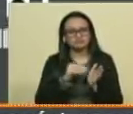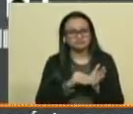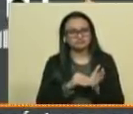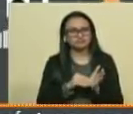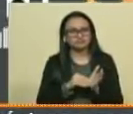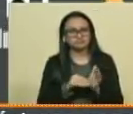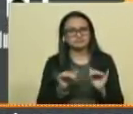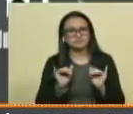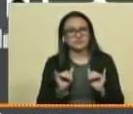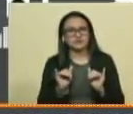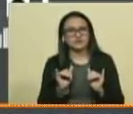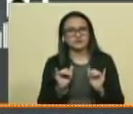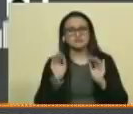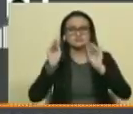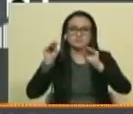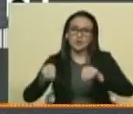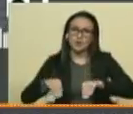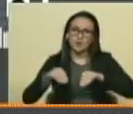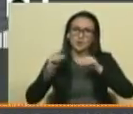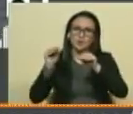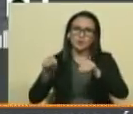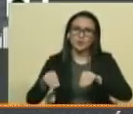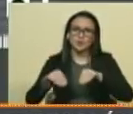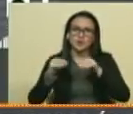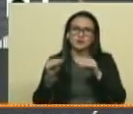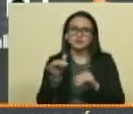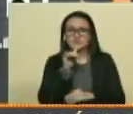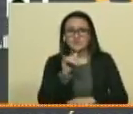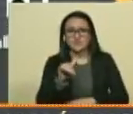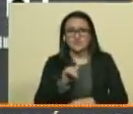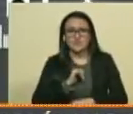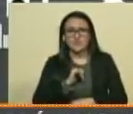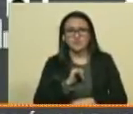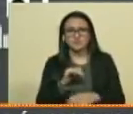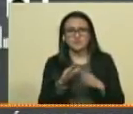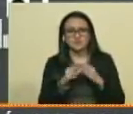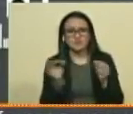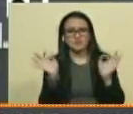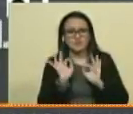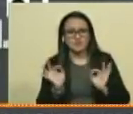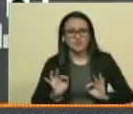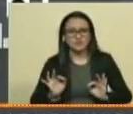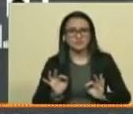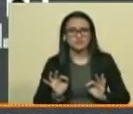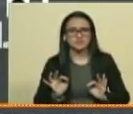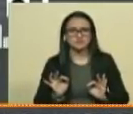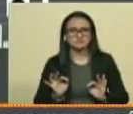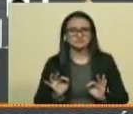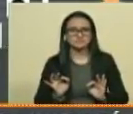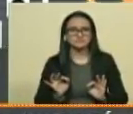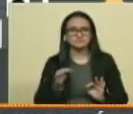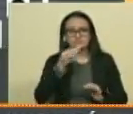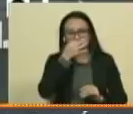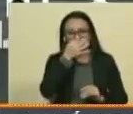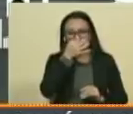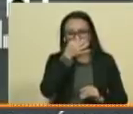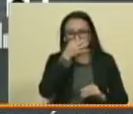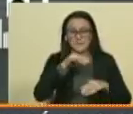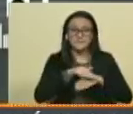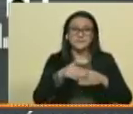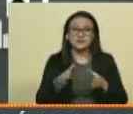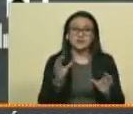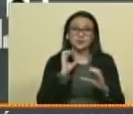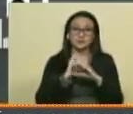población en hacer el llamado a que nos informen a través de todos los mecanismos que tenemos. Nosotros desde nuestro Ministerio de